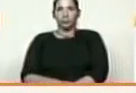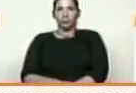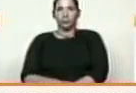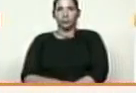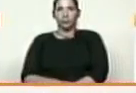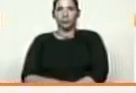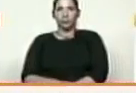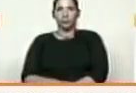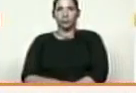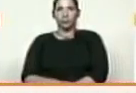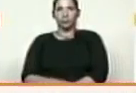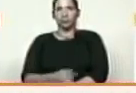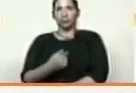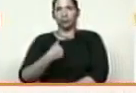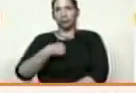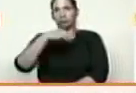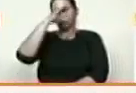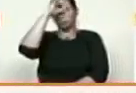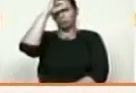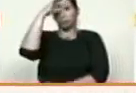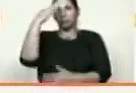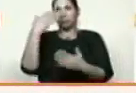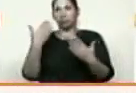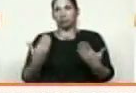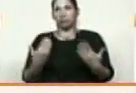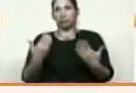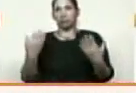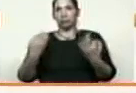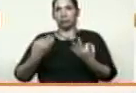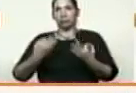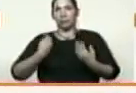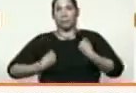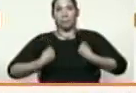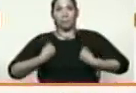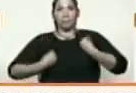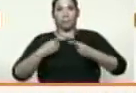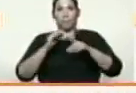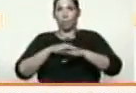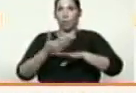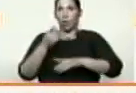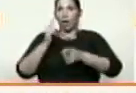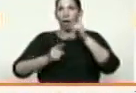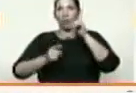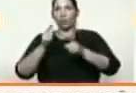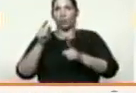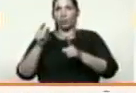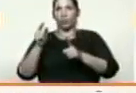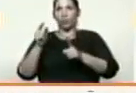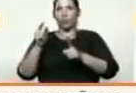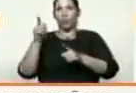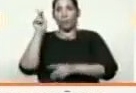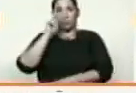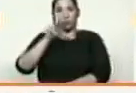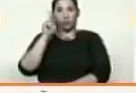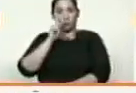Yo no sé, la verdad, incluso me preocupa porque algunos de ellos han sido profesores míos.